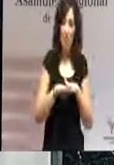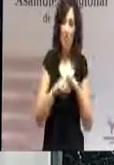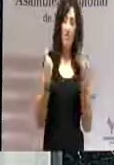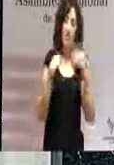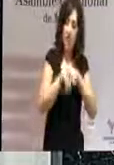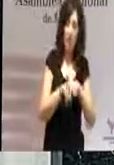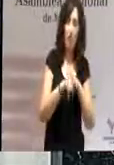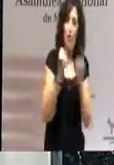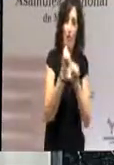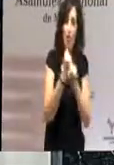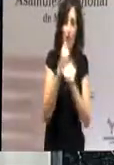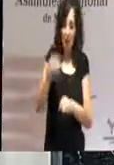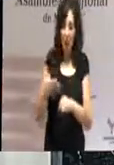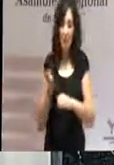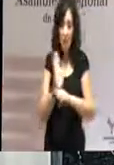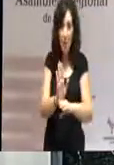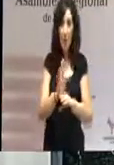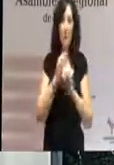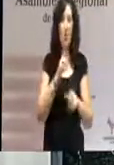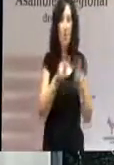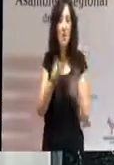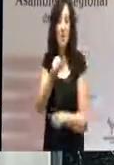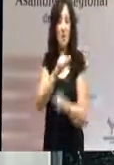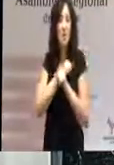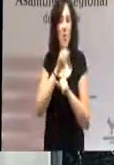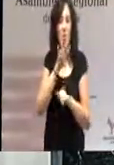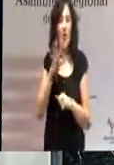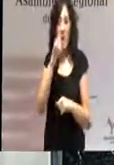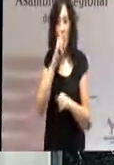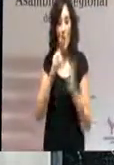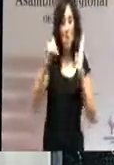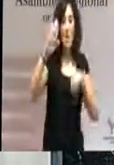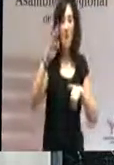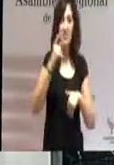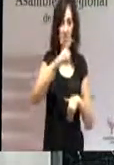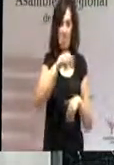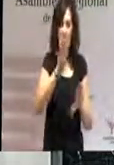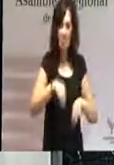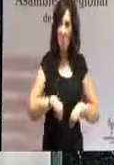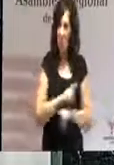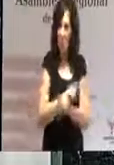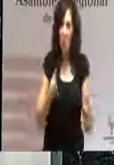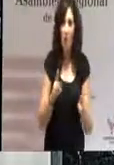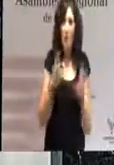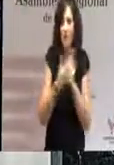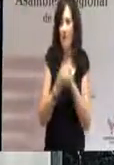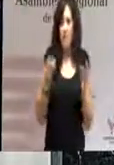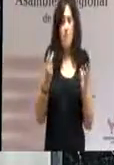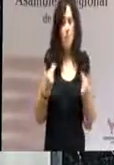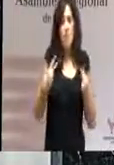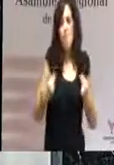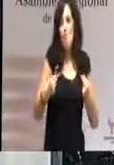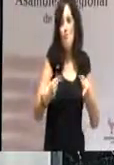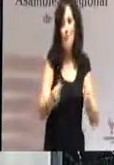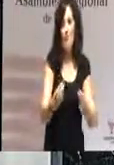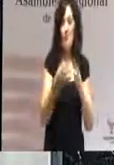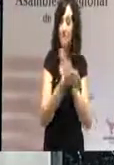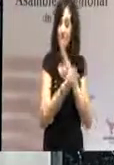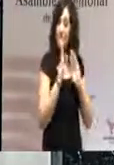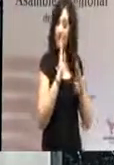Cámara para parados mayores de 45 años. En definitiva, practica